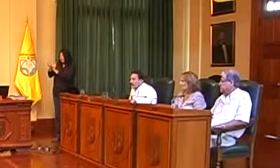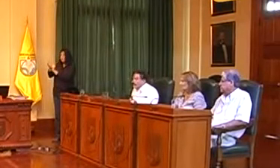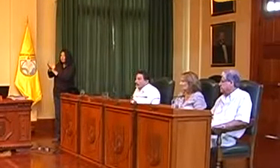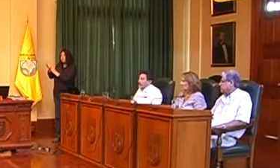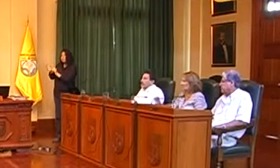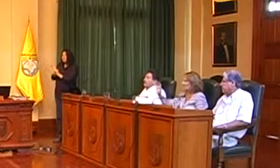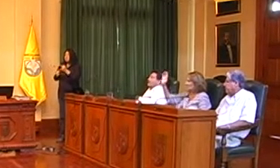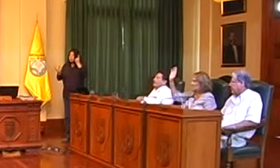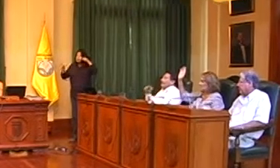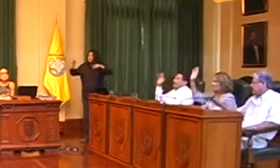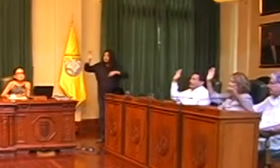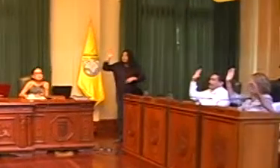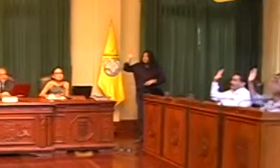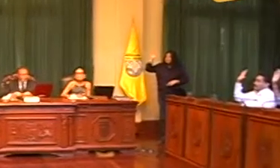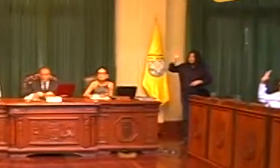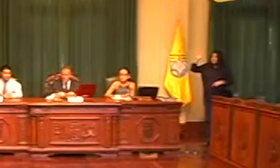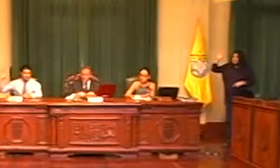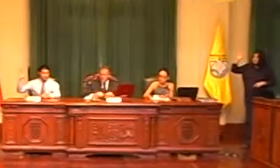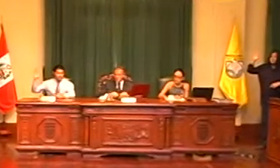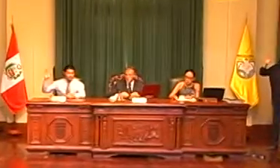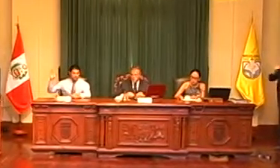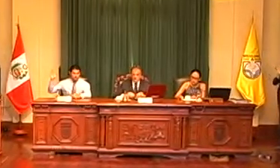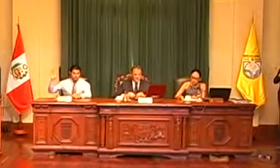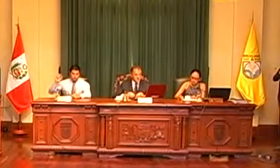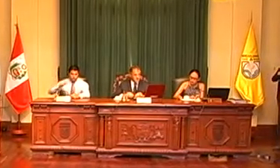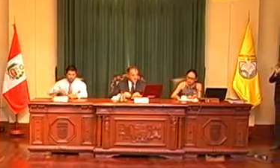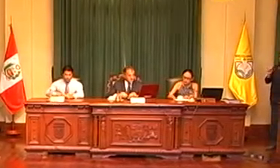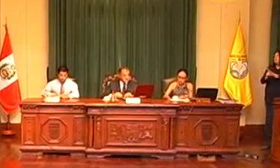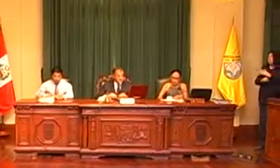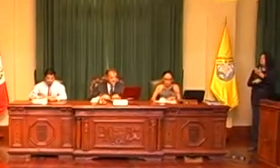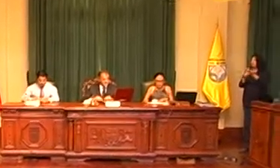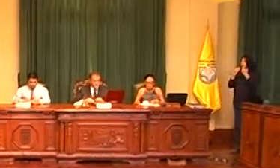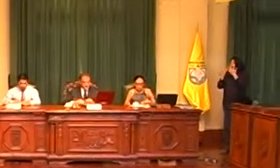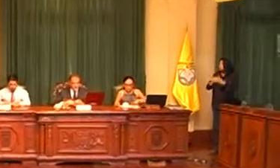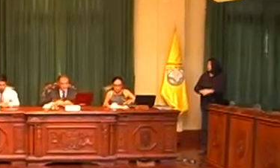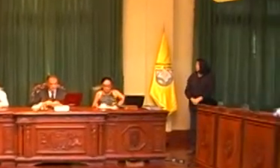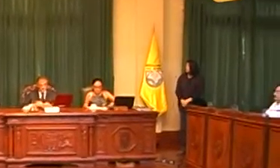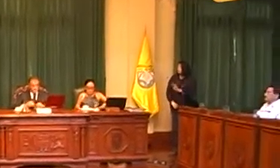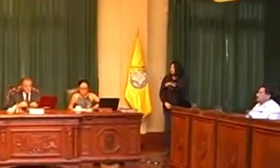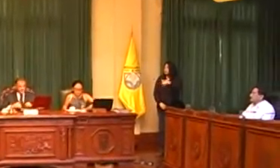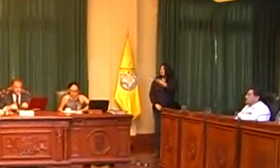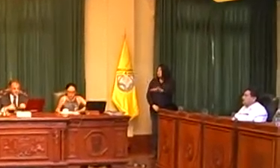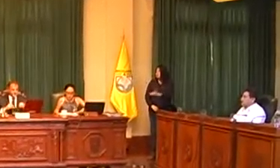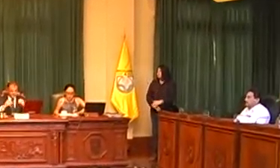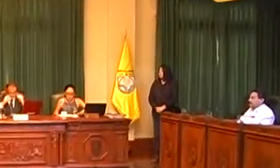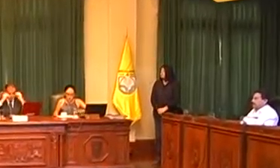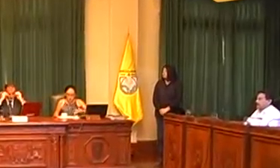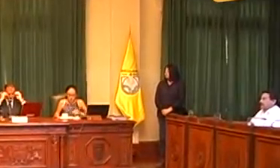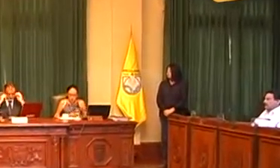en señal de conformidad. Ha sido aprobado por unanimidad. Muchas gracias. Siguiente punto.